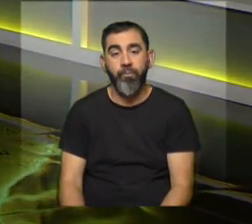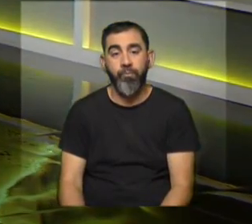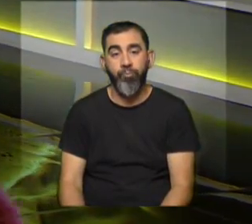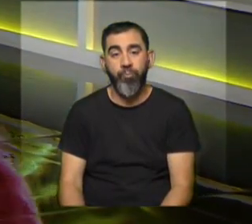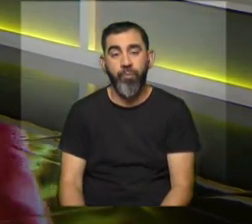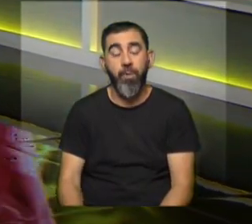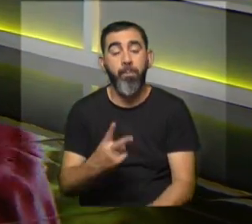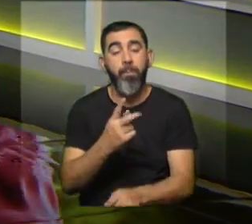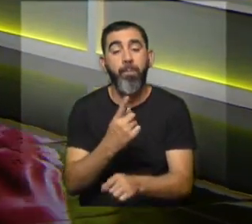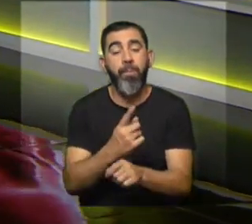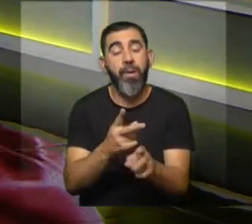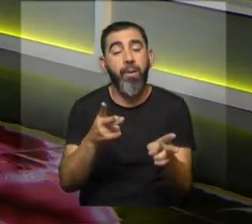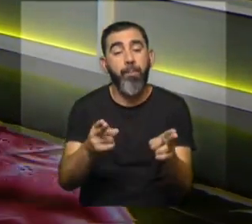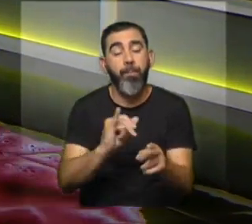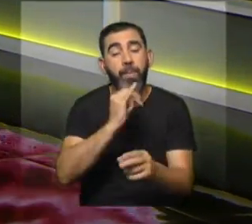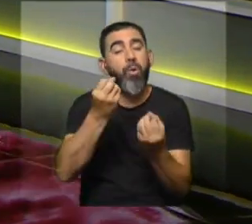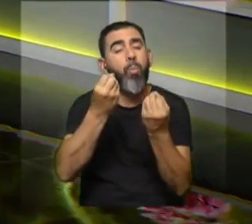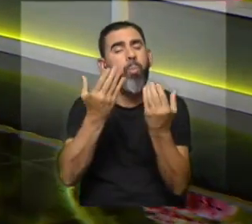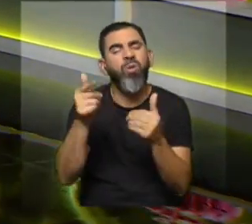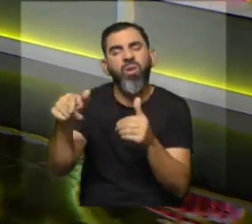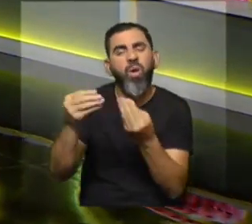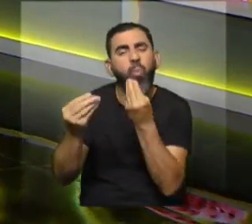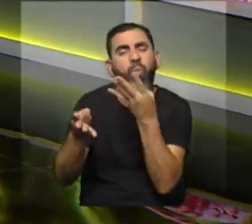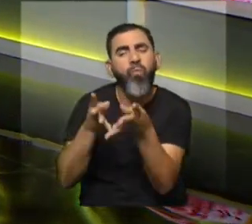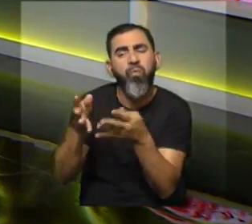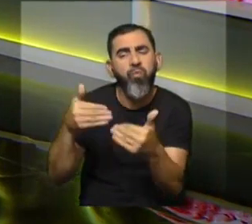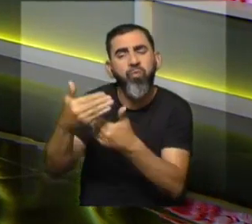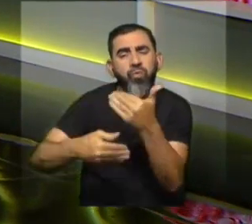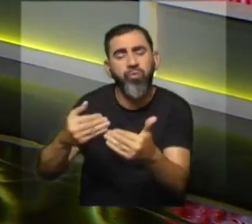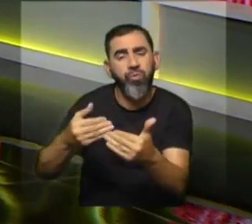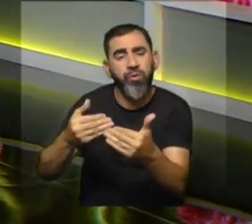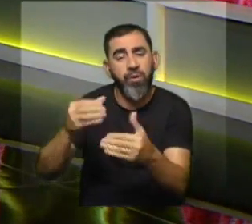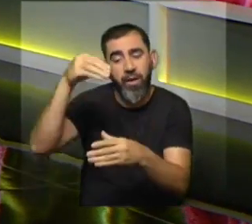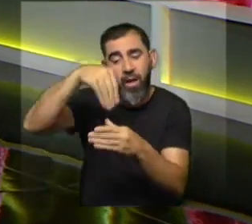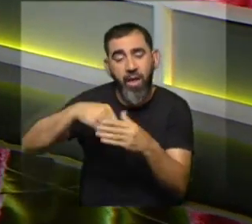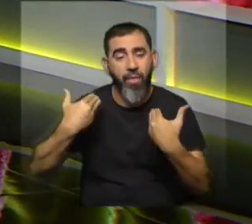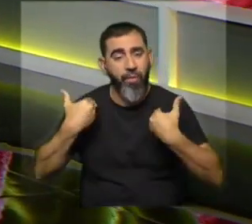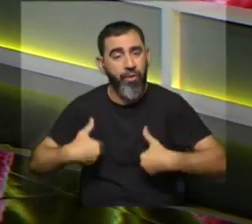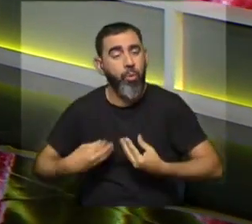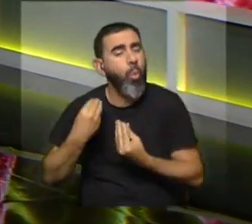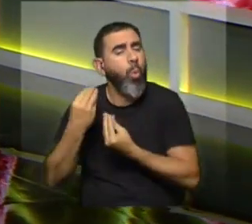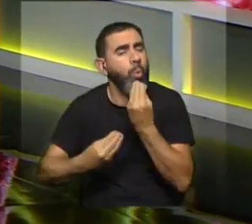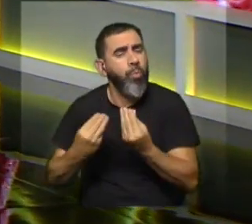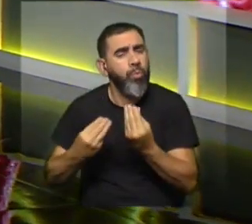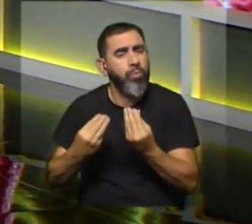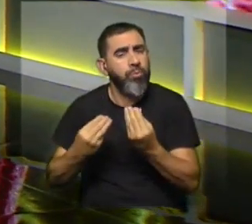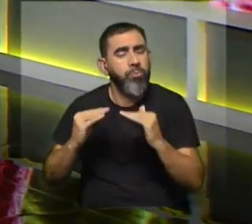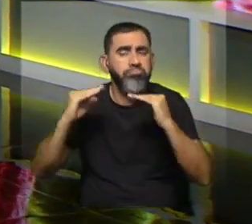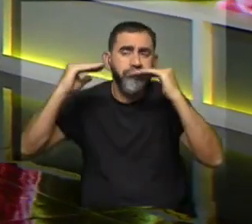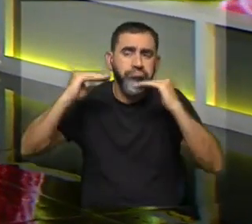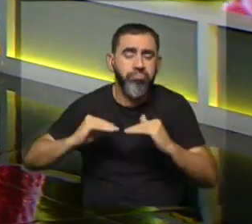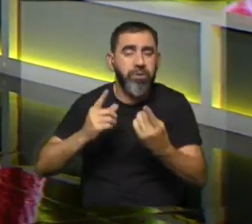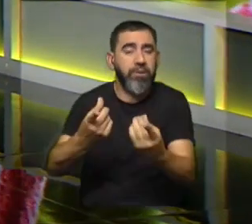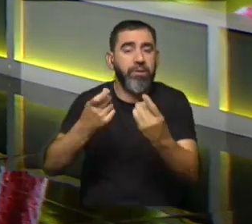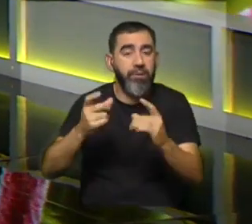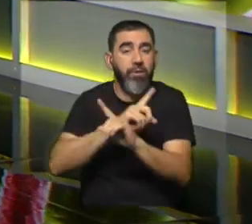Hasta acá esta primera parte, ¿no? ¿Por qué la salmonela? ¿Cómo funcionaría en el interior del organismo? ¿Cómo esa atenuación necesaria para que